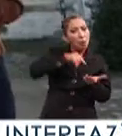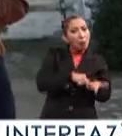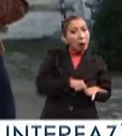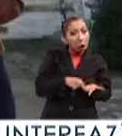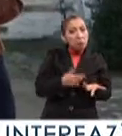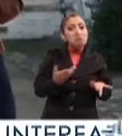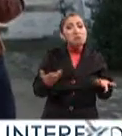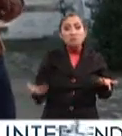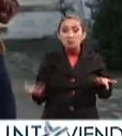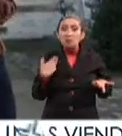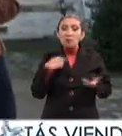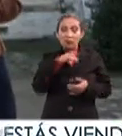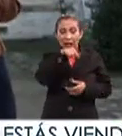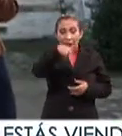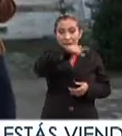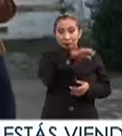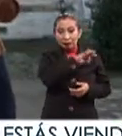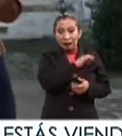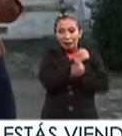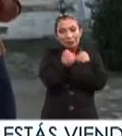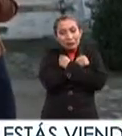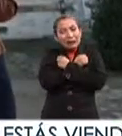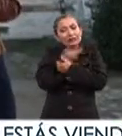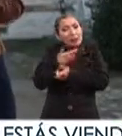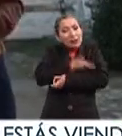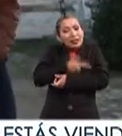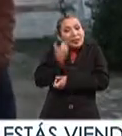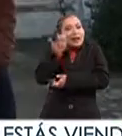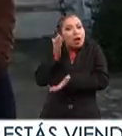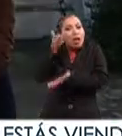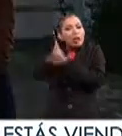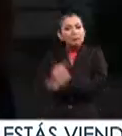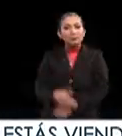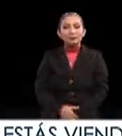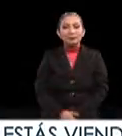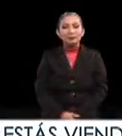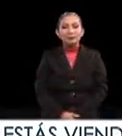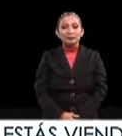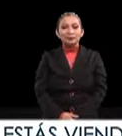espacio donde ellos amen ir, donde ellos amen estar.